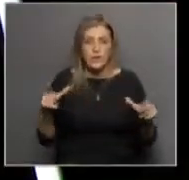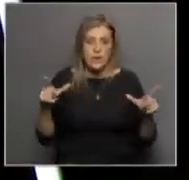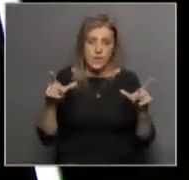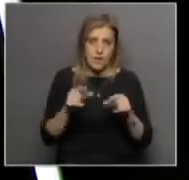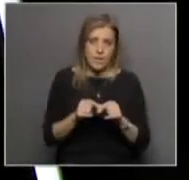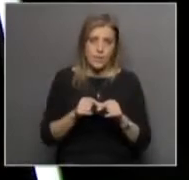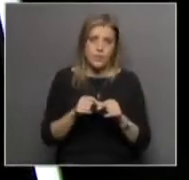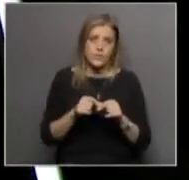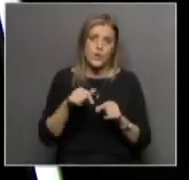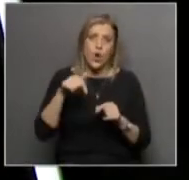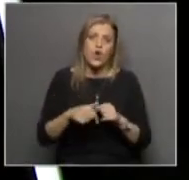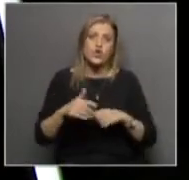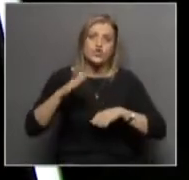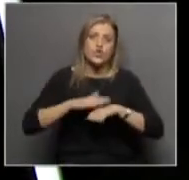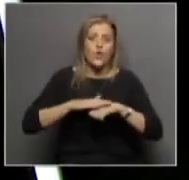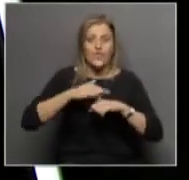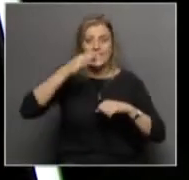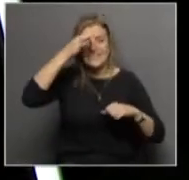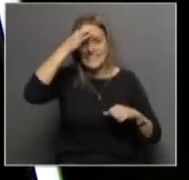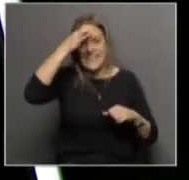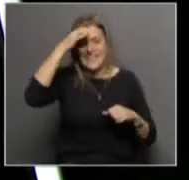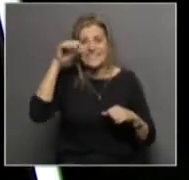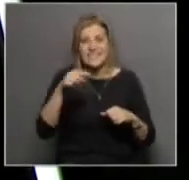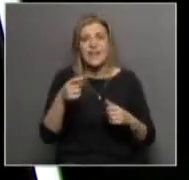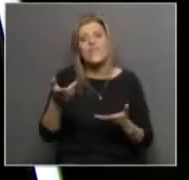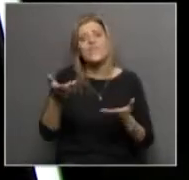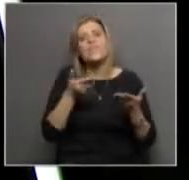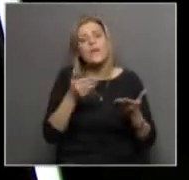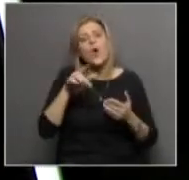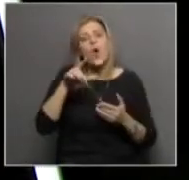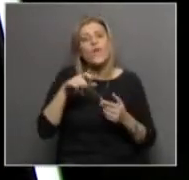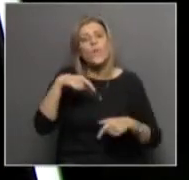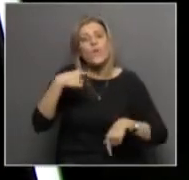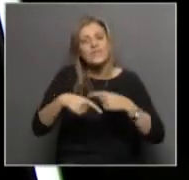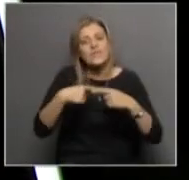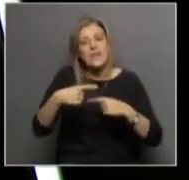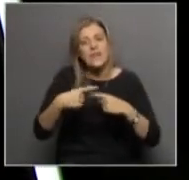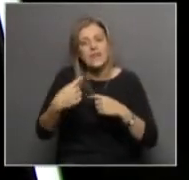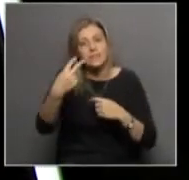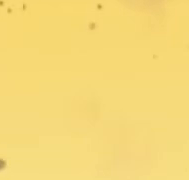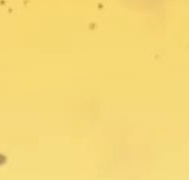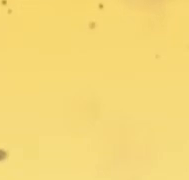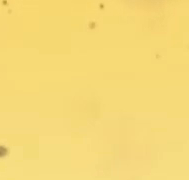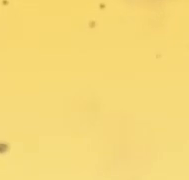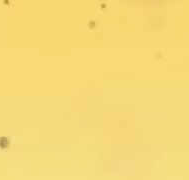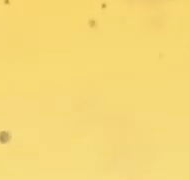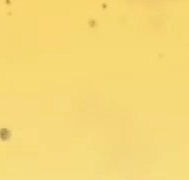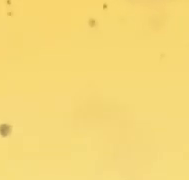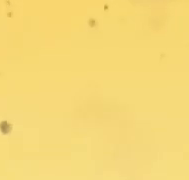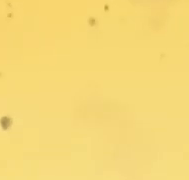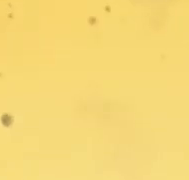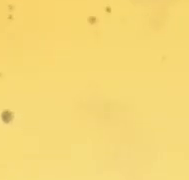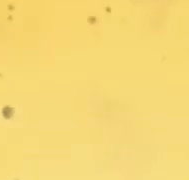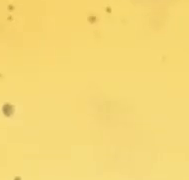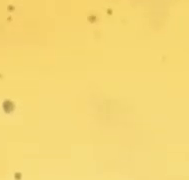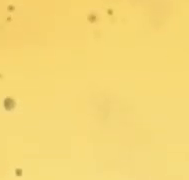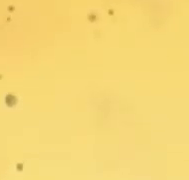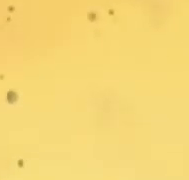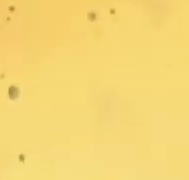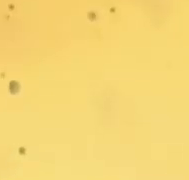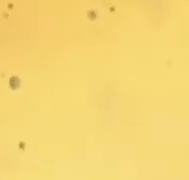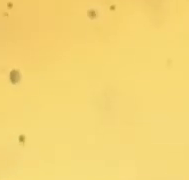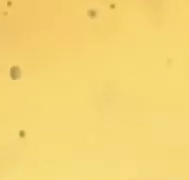es que son buenas para prevenir, para reducir la probabilidad de muerte y de cursar enfermedad grave, pero